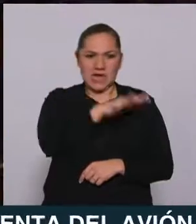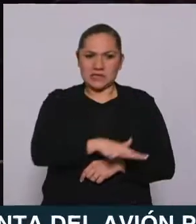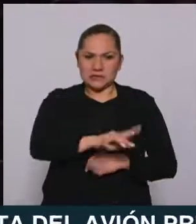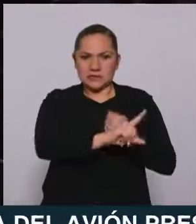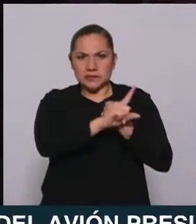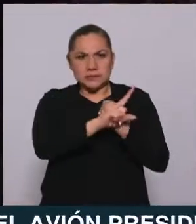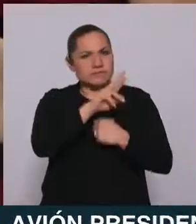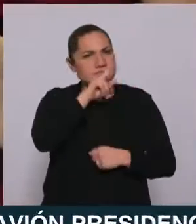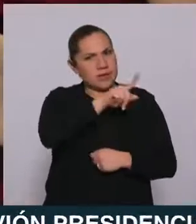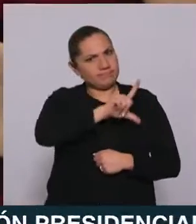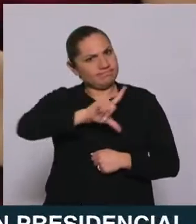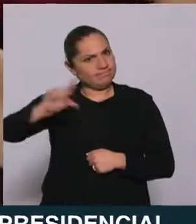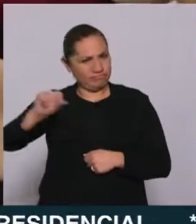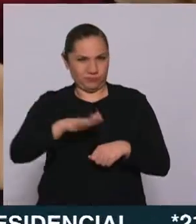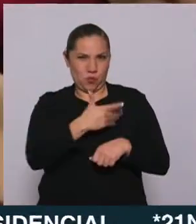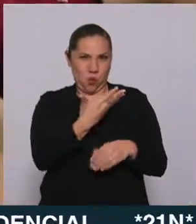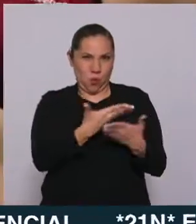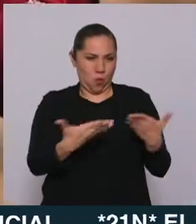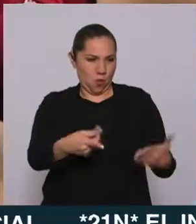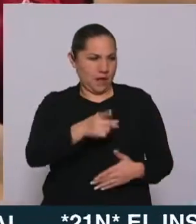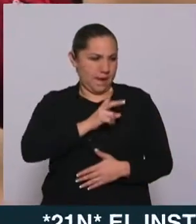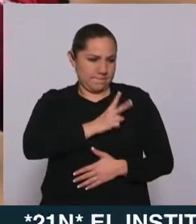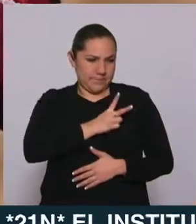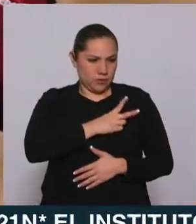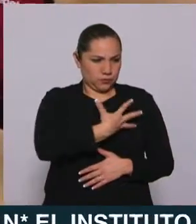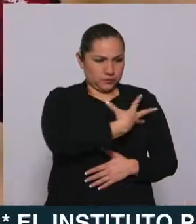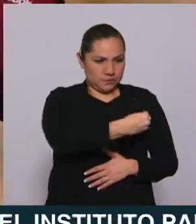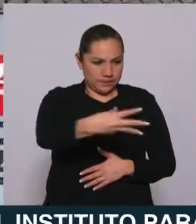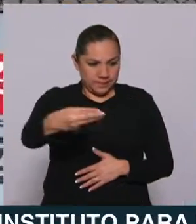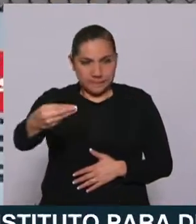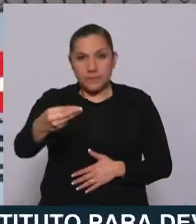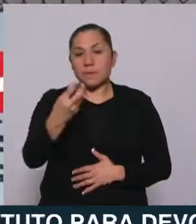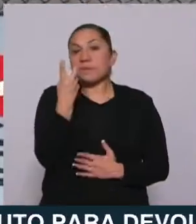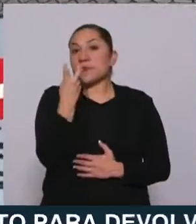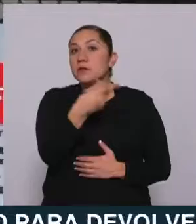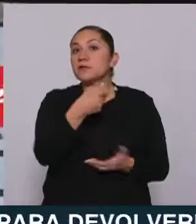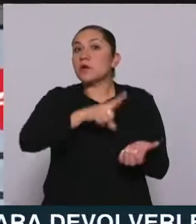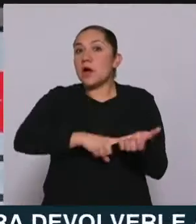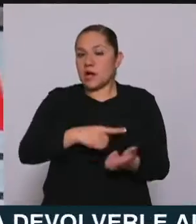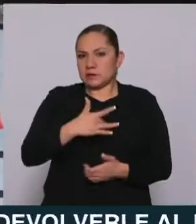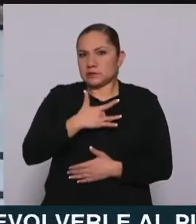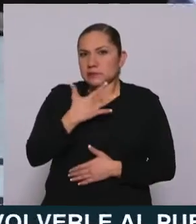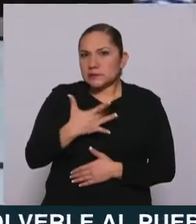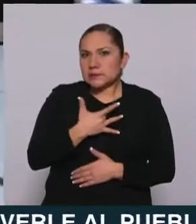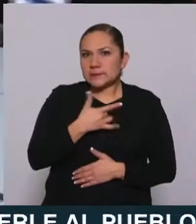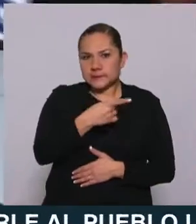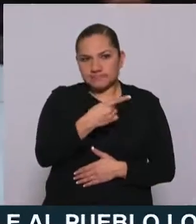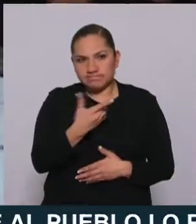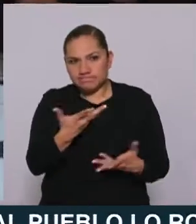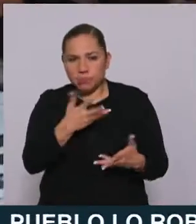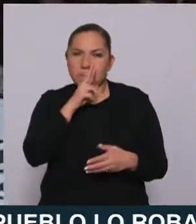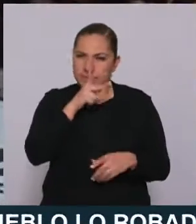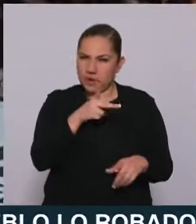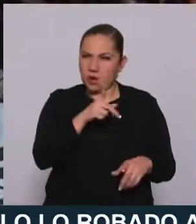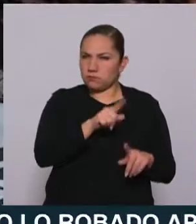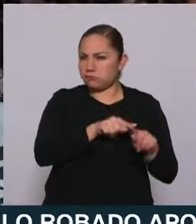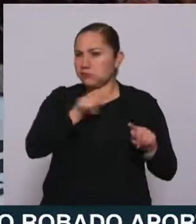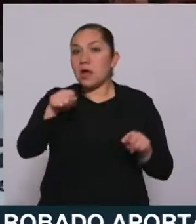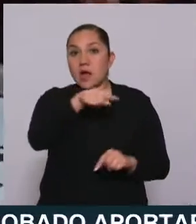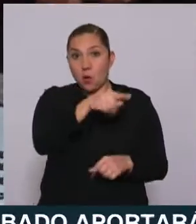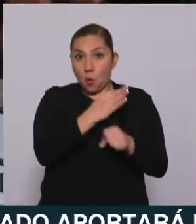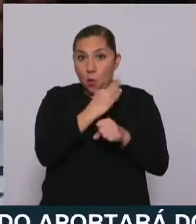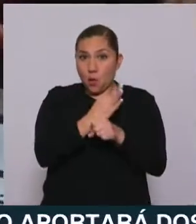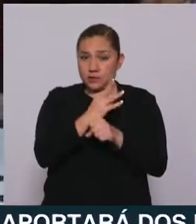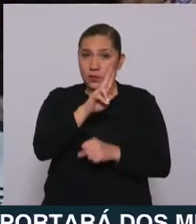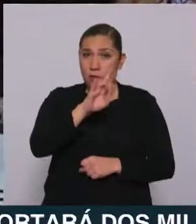el coronavirus. Song es la primera china en la historia en proclamarse campeona de la UFC y normalmente se prepara